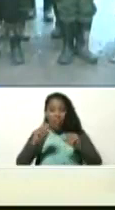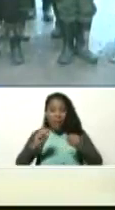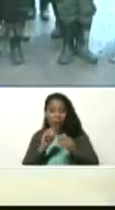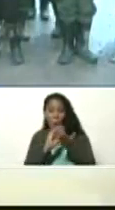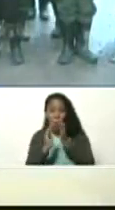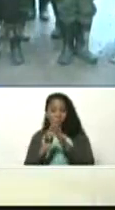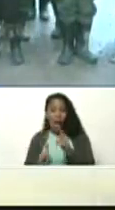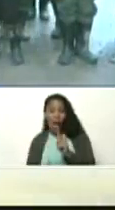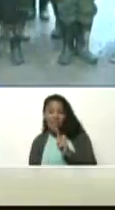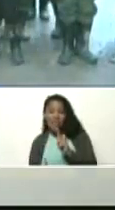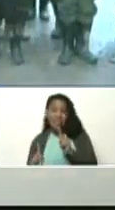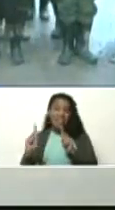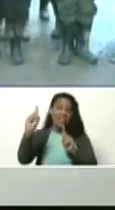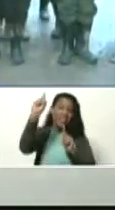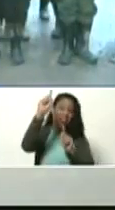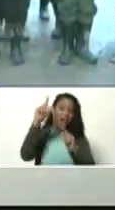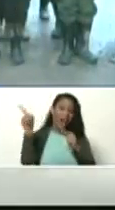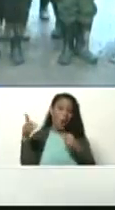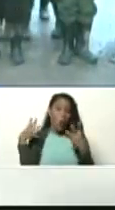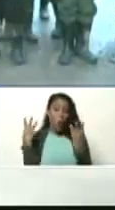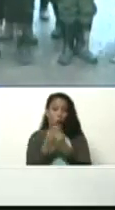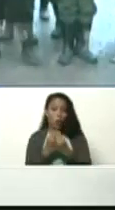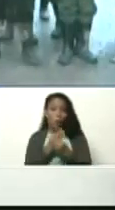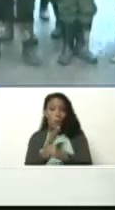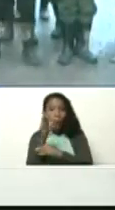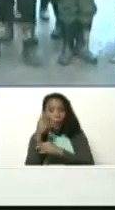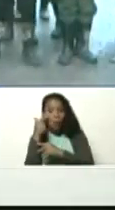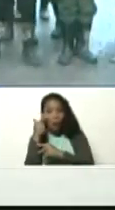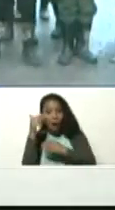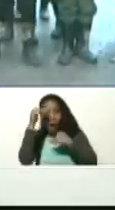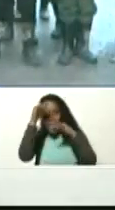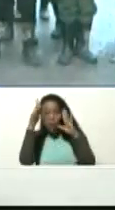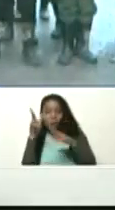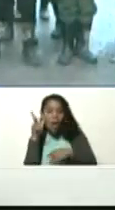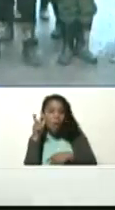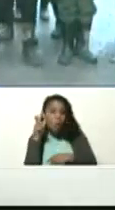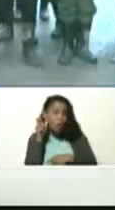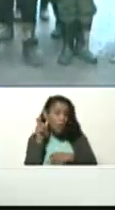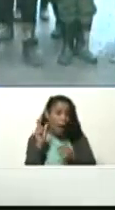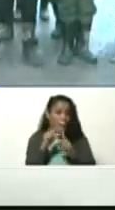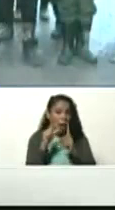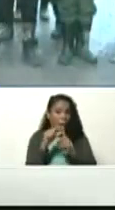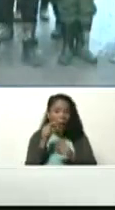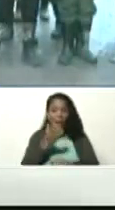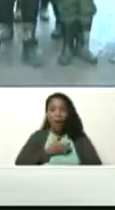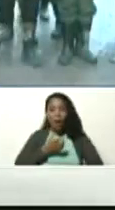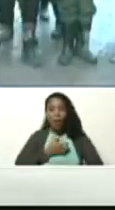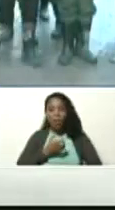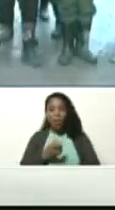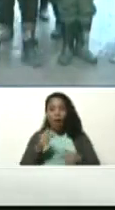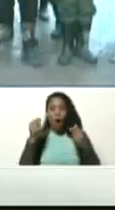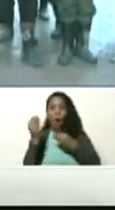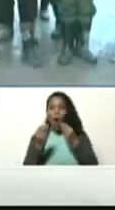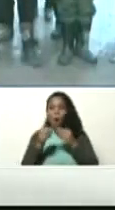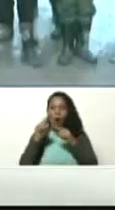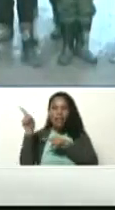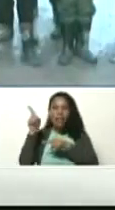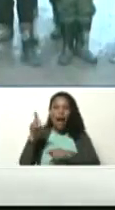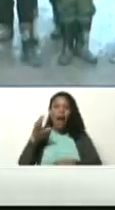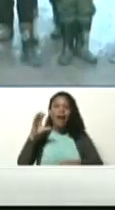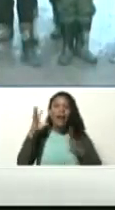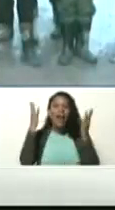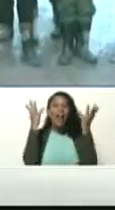comunidad arriba. Rafael Morales, vamos a escuchar entonces. Rafael, ¿cómo ha estado el día de hoy? Allá en el